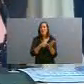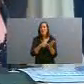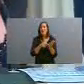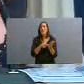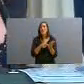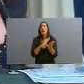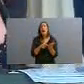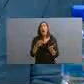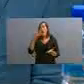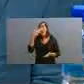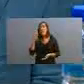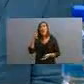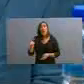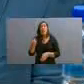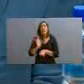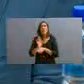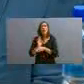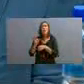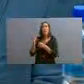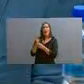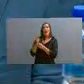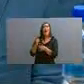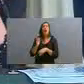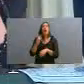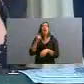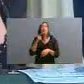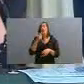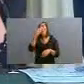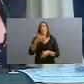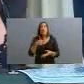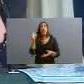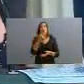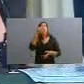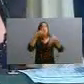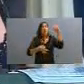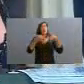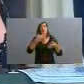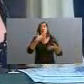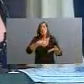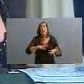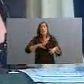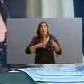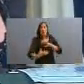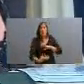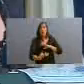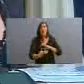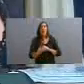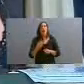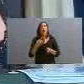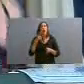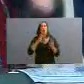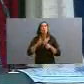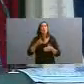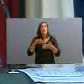del derecho, en una fuente de injusticia, de inequidad y de negación de administración de